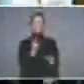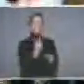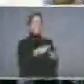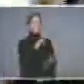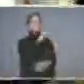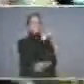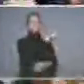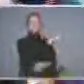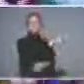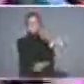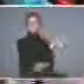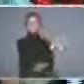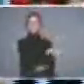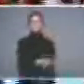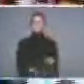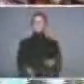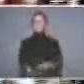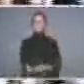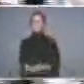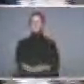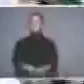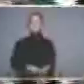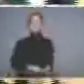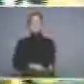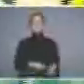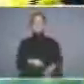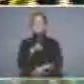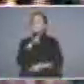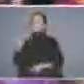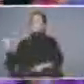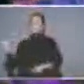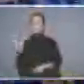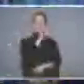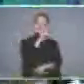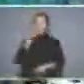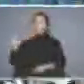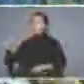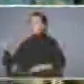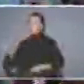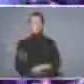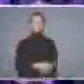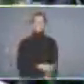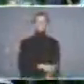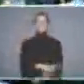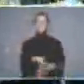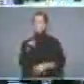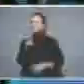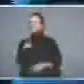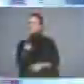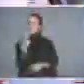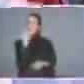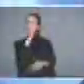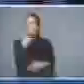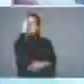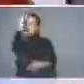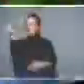que vale. Wow, wow, salala, yeah, yeah, yeah, yeah. Wow, wow, salala, yeah, yeah, yeah, yeah. No te olvides, carnavales.